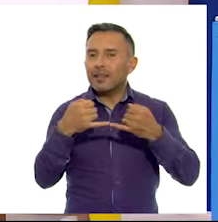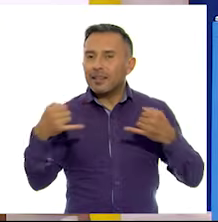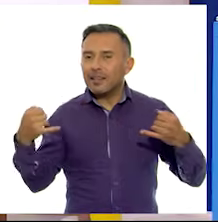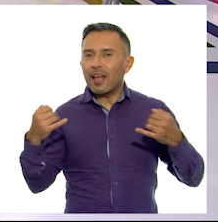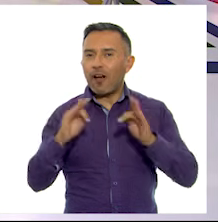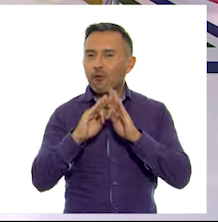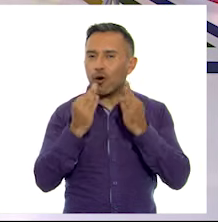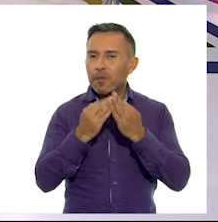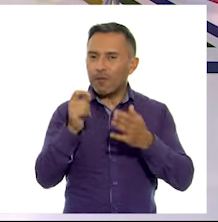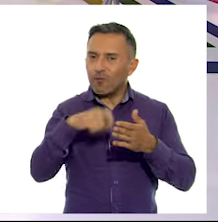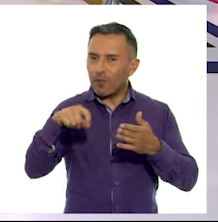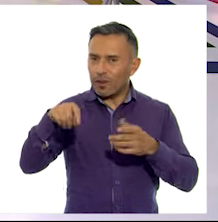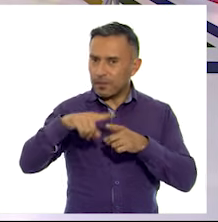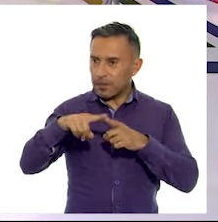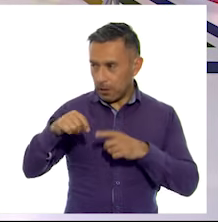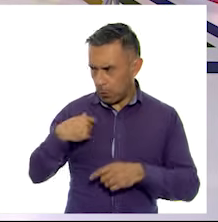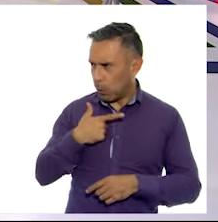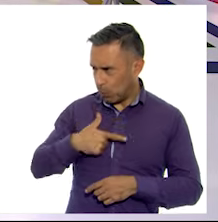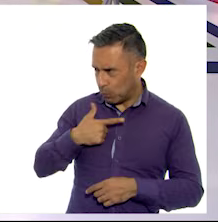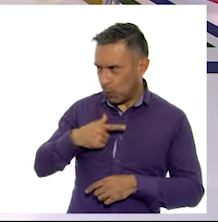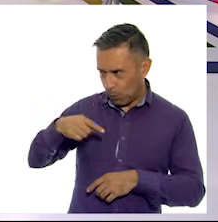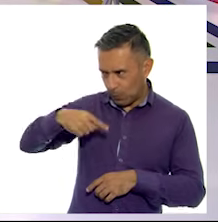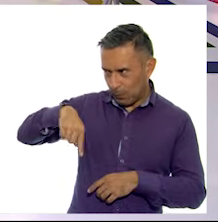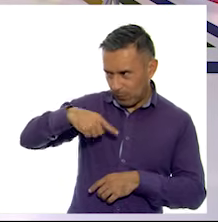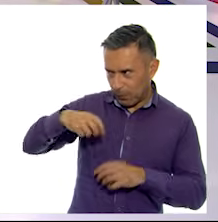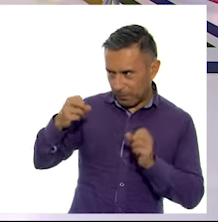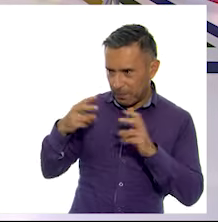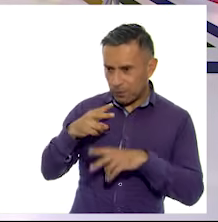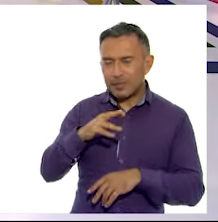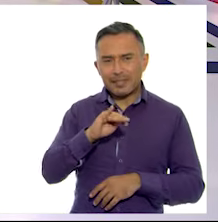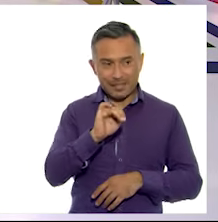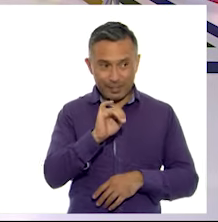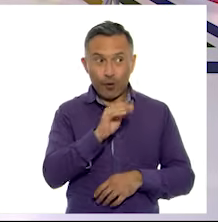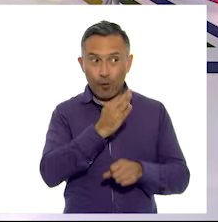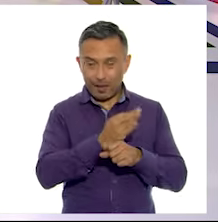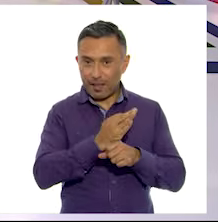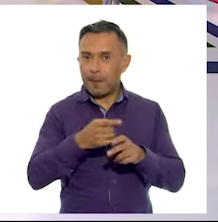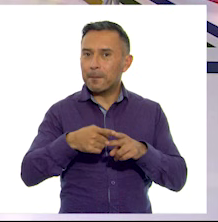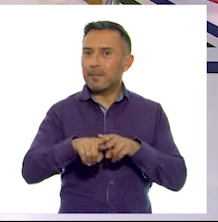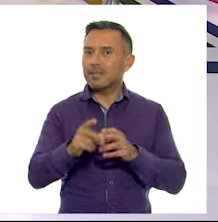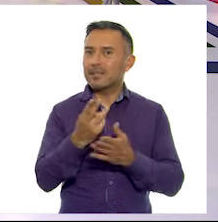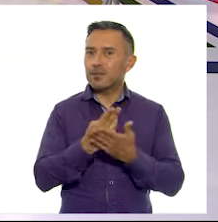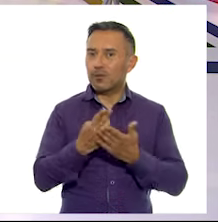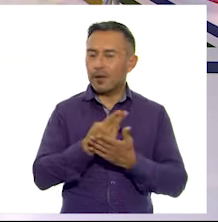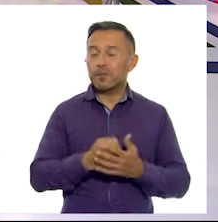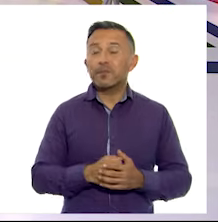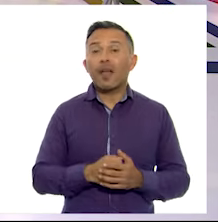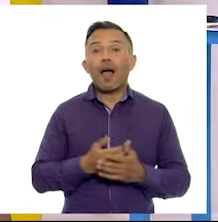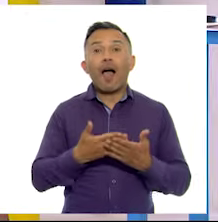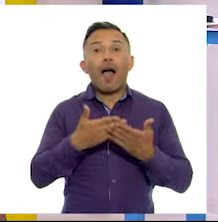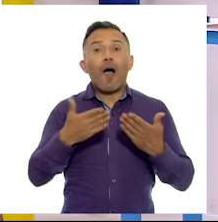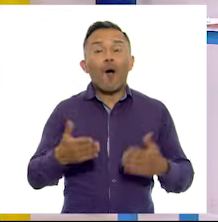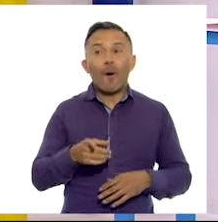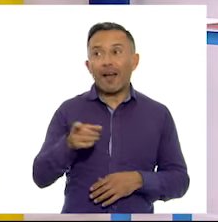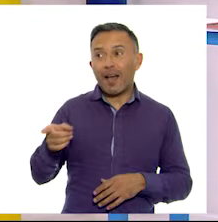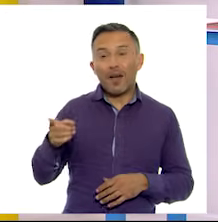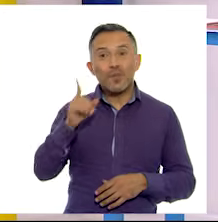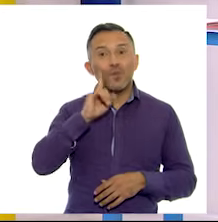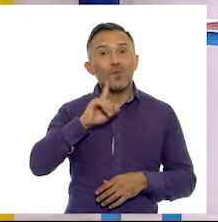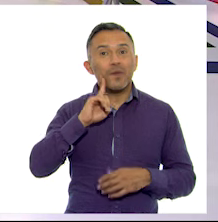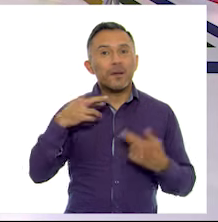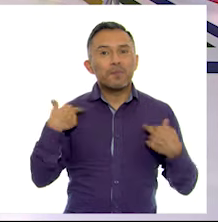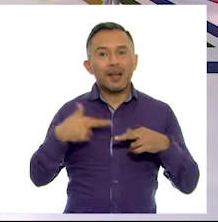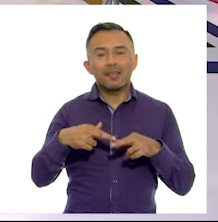maestra Hortensia. Entonces nos vemos en un ratito. Sí, vamos a dibujar ahora. Mientras, vamos a darle bienvenida ahora sí, maestra